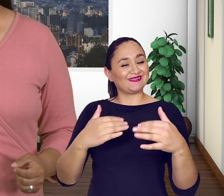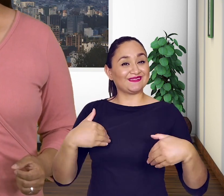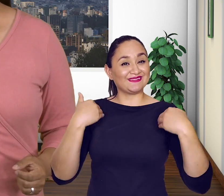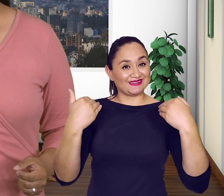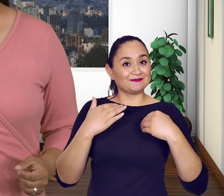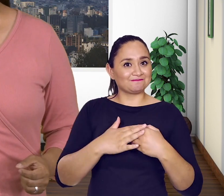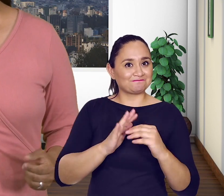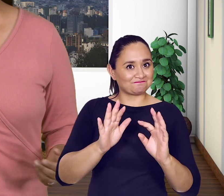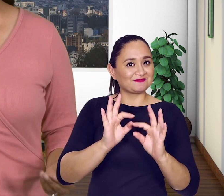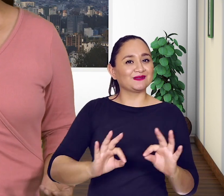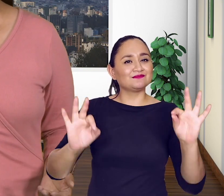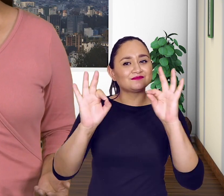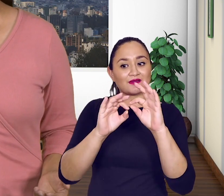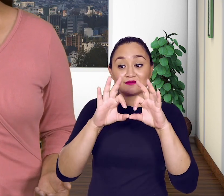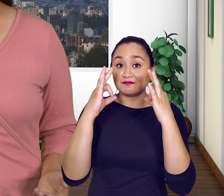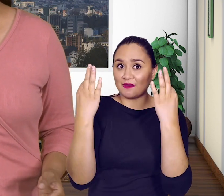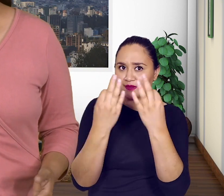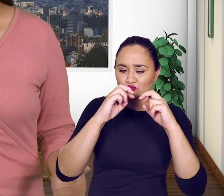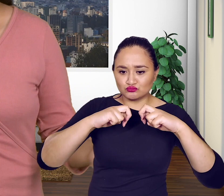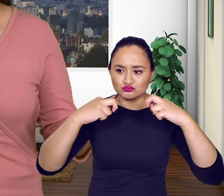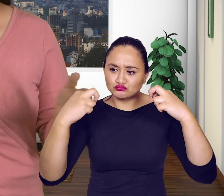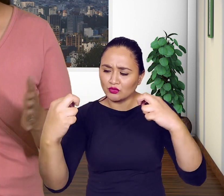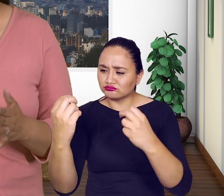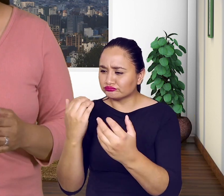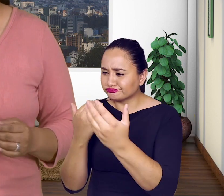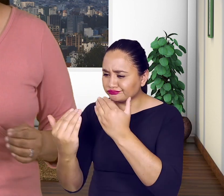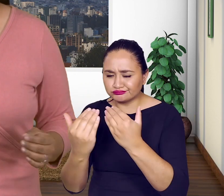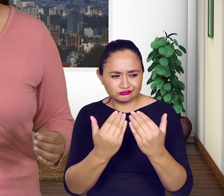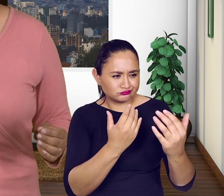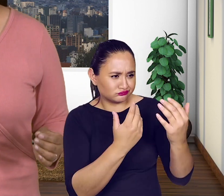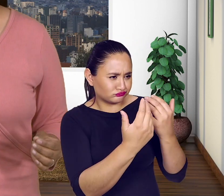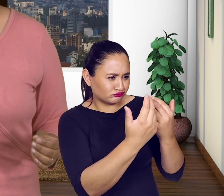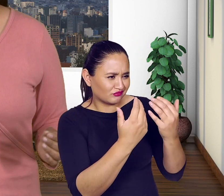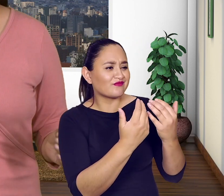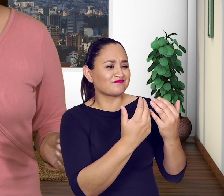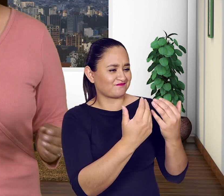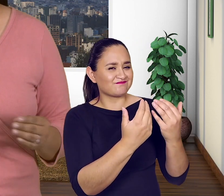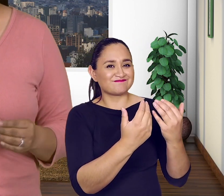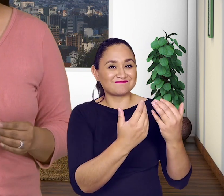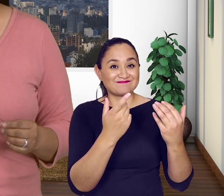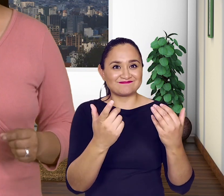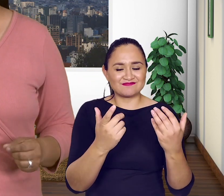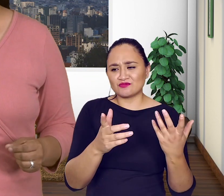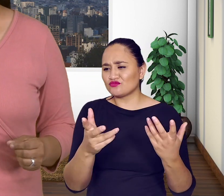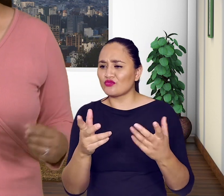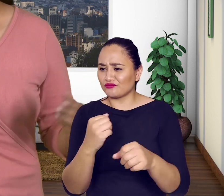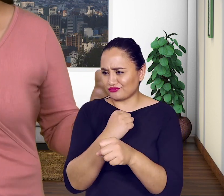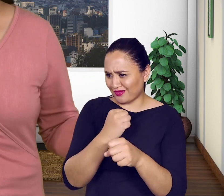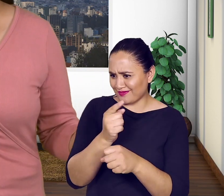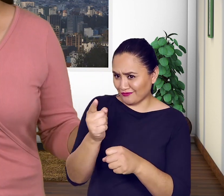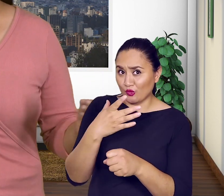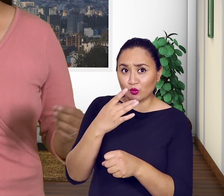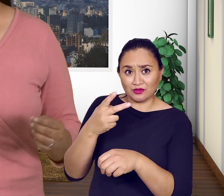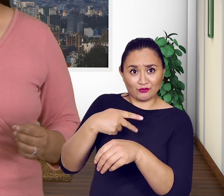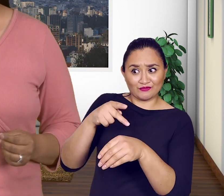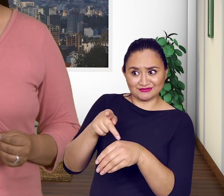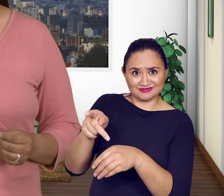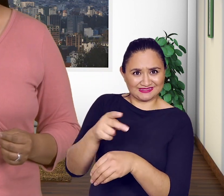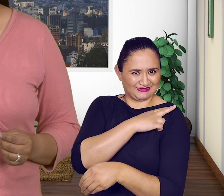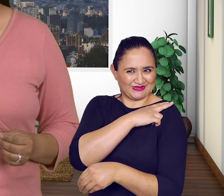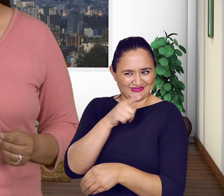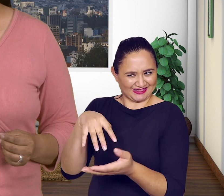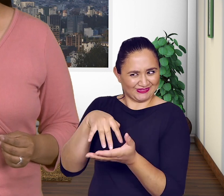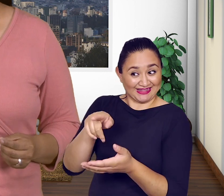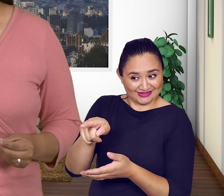lo importante es conversar en familia buscar información en las diferentes profesiones oficios qué competencias y